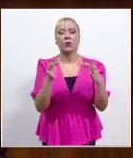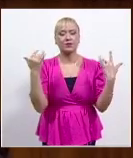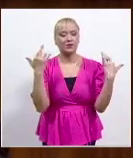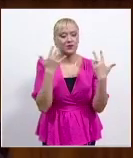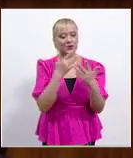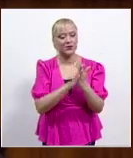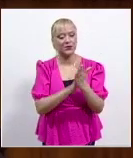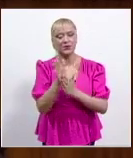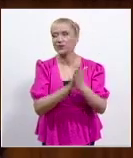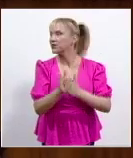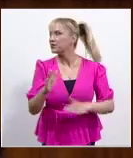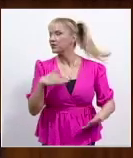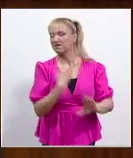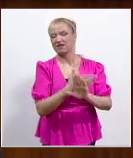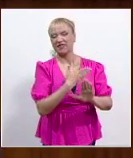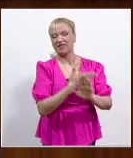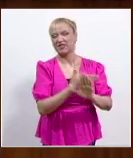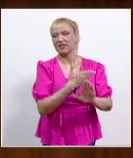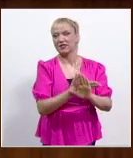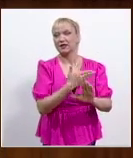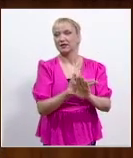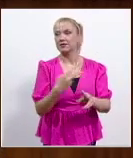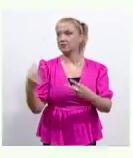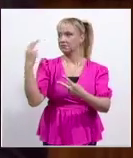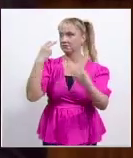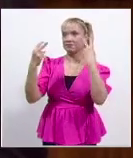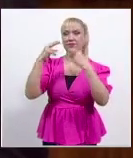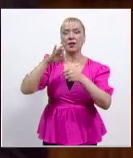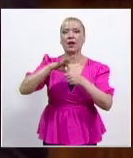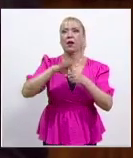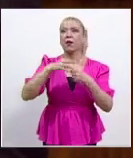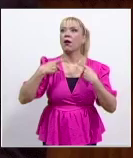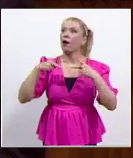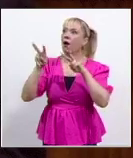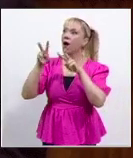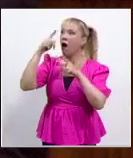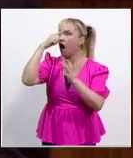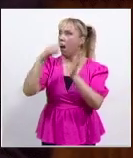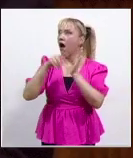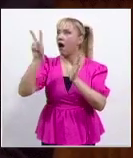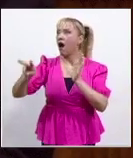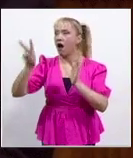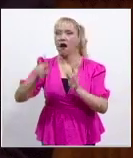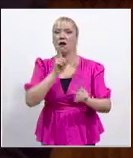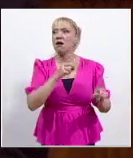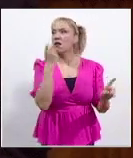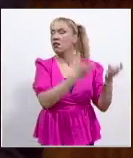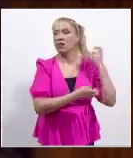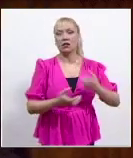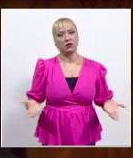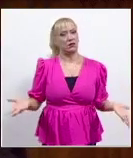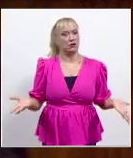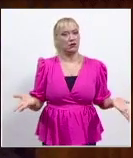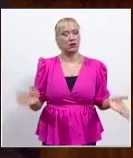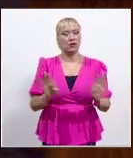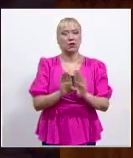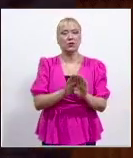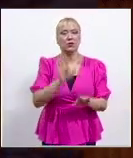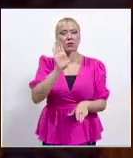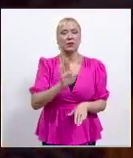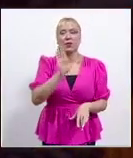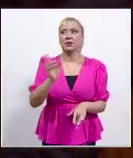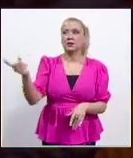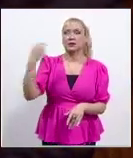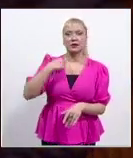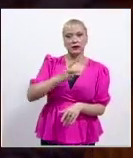rentabilidad política para el populismo frente al electorado. Una de las formas más intimidatorias que empieza a